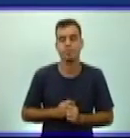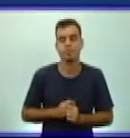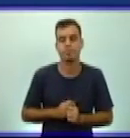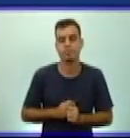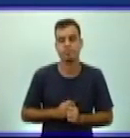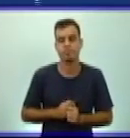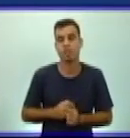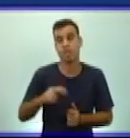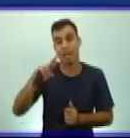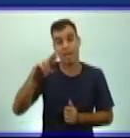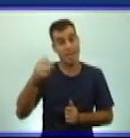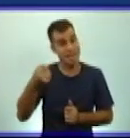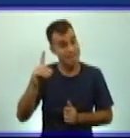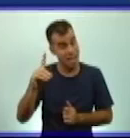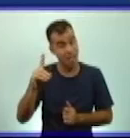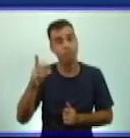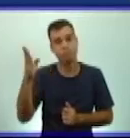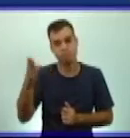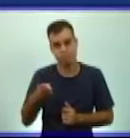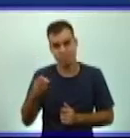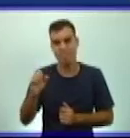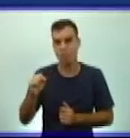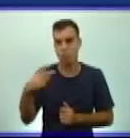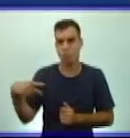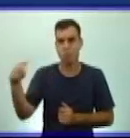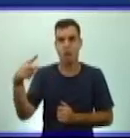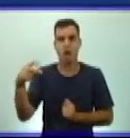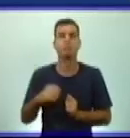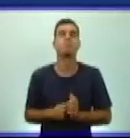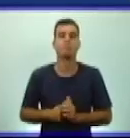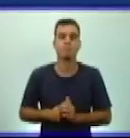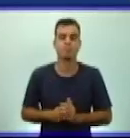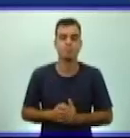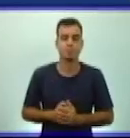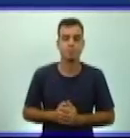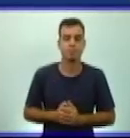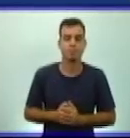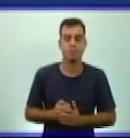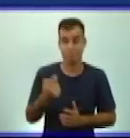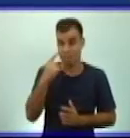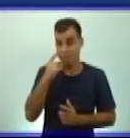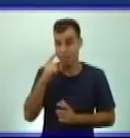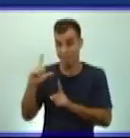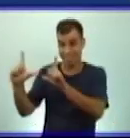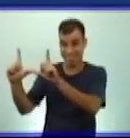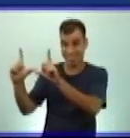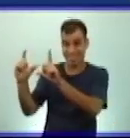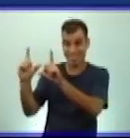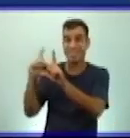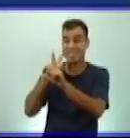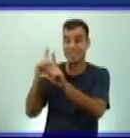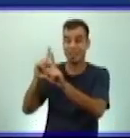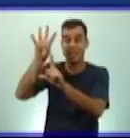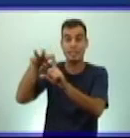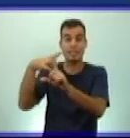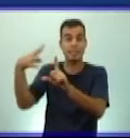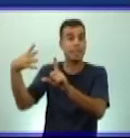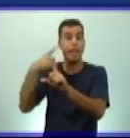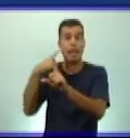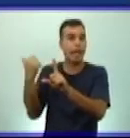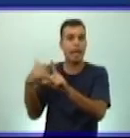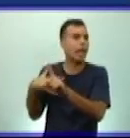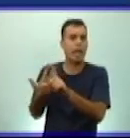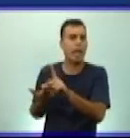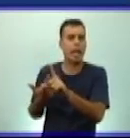radianes por segundo al cuadrado. Ahora bien, aquí en la figura, y rápidamente lo vamos a analizar porque es una cuestión